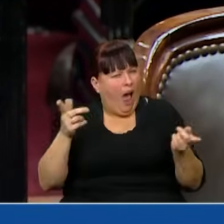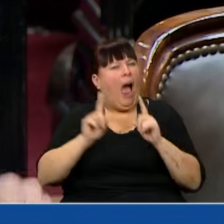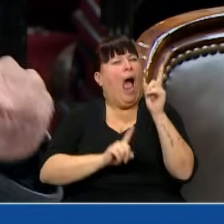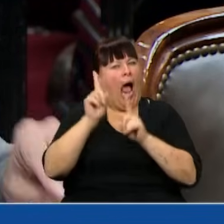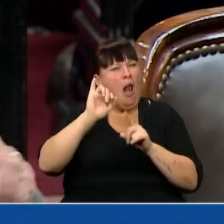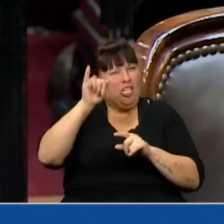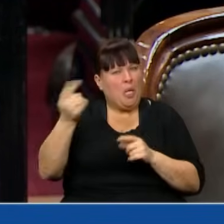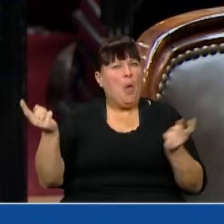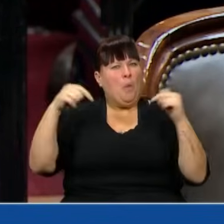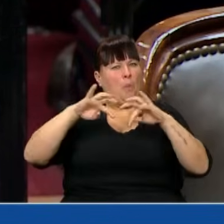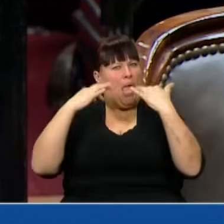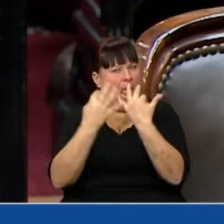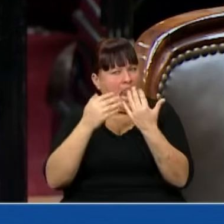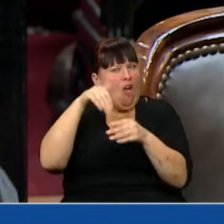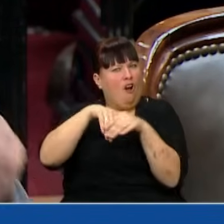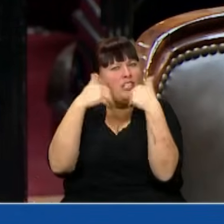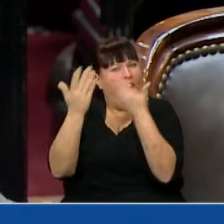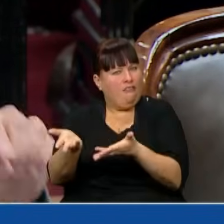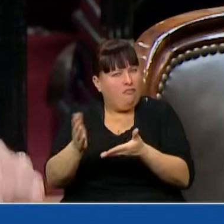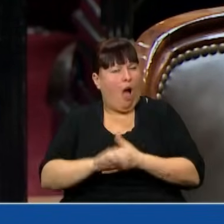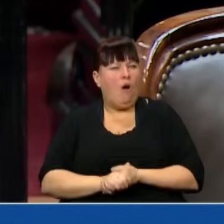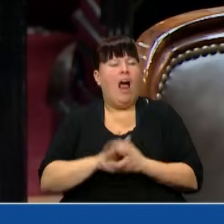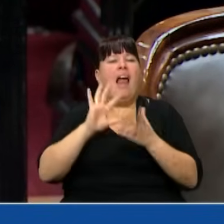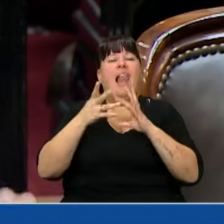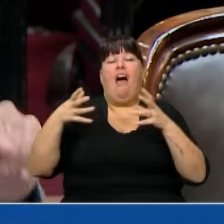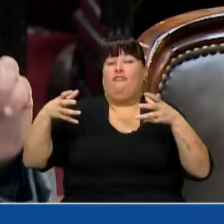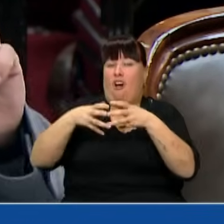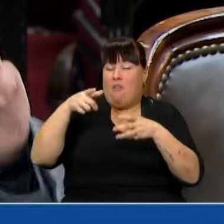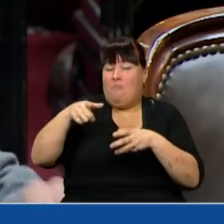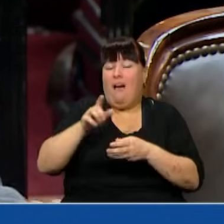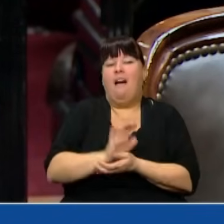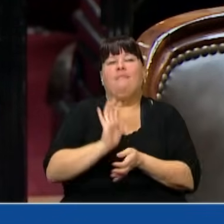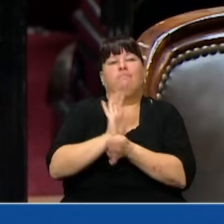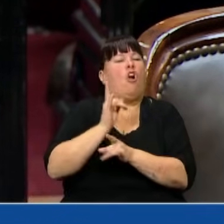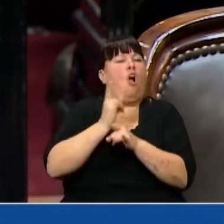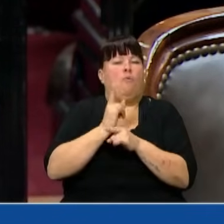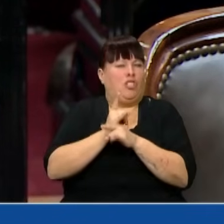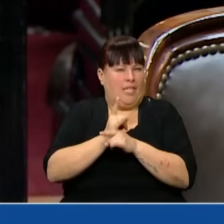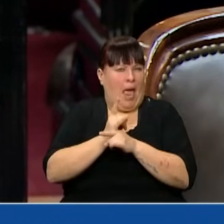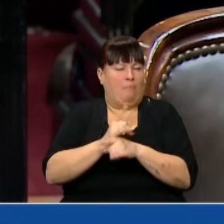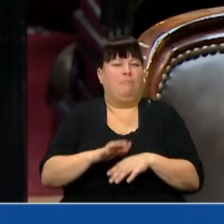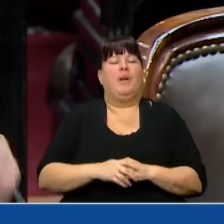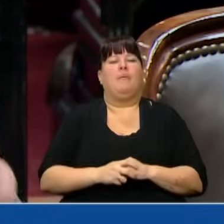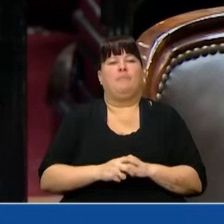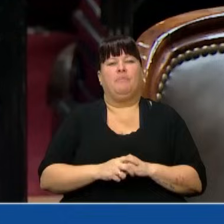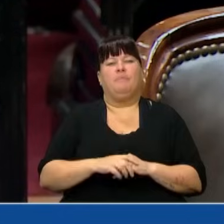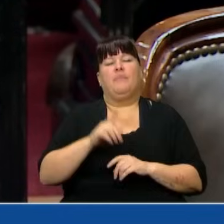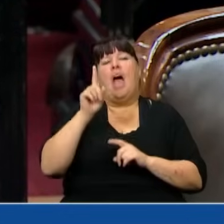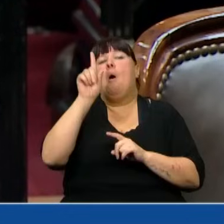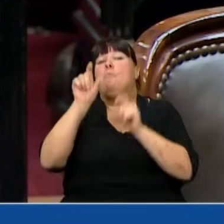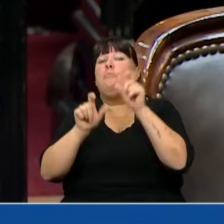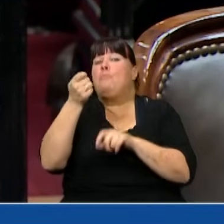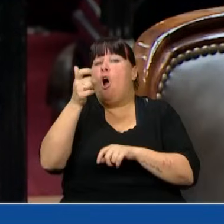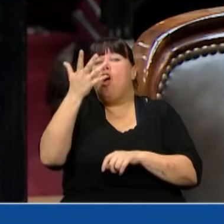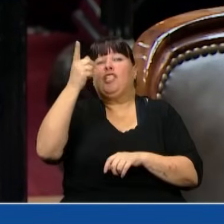hayan dado quórum y vayan a votar a favor. El mecanismo de la casta es el de siempre. La mía está. Unos pocos,